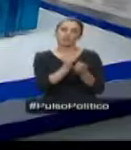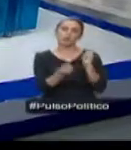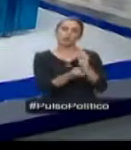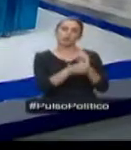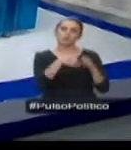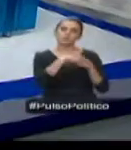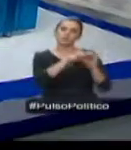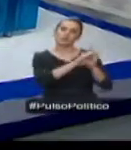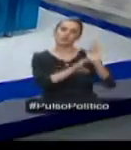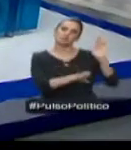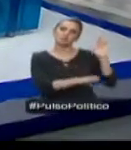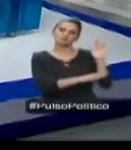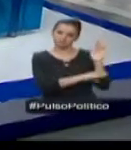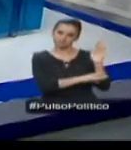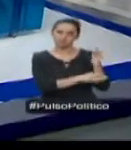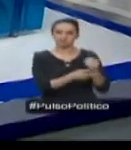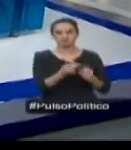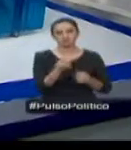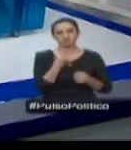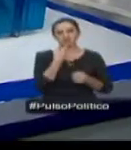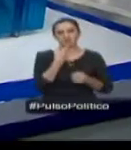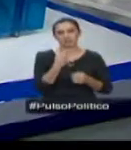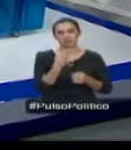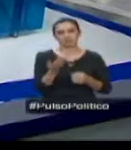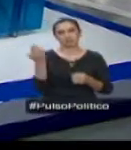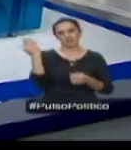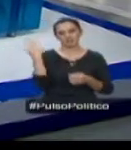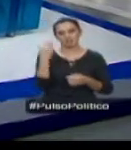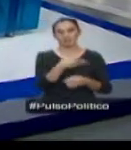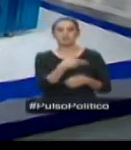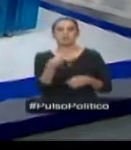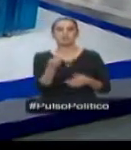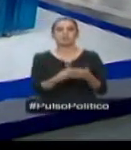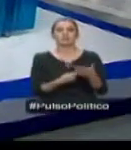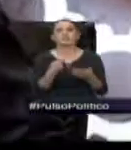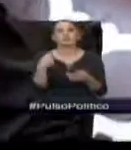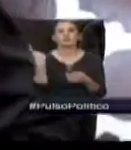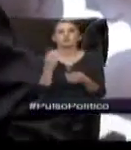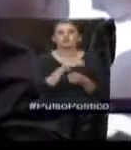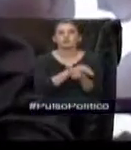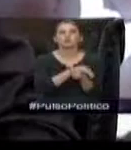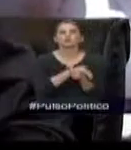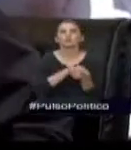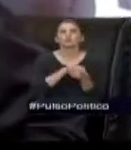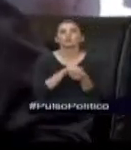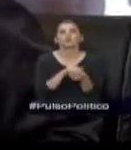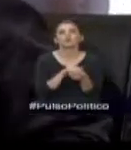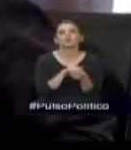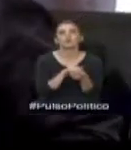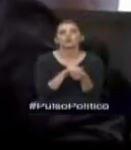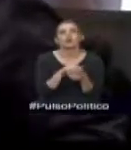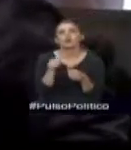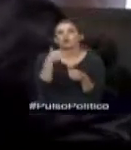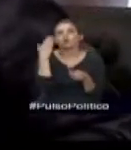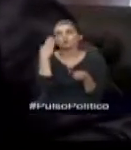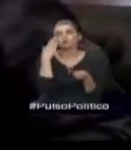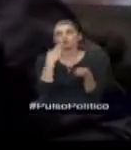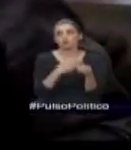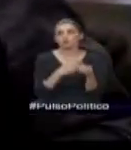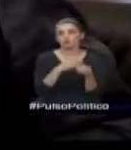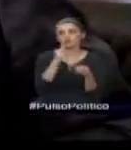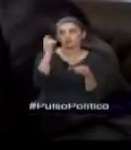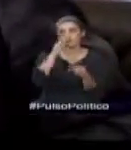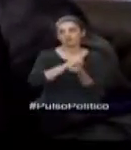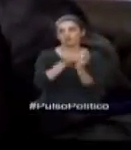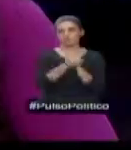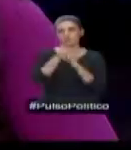jurídico así lo dice moisés tacle caso se ha ido del pasado y que esto es una cortina de humo para esconder las otras enmiendas constitucionales